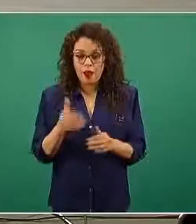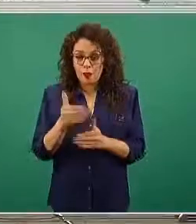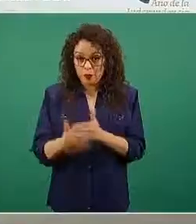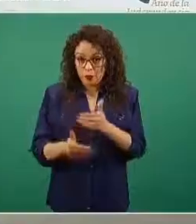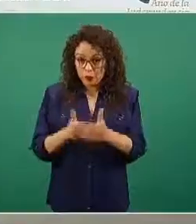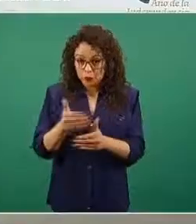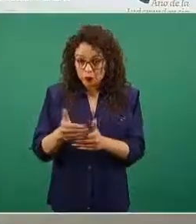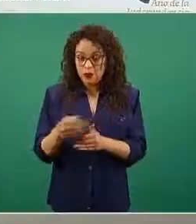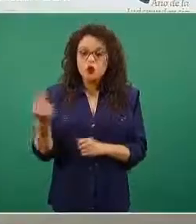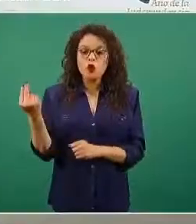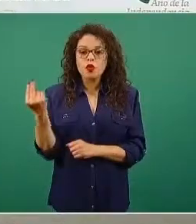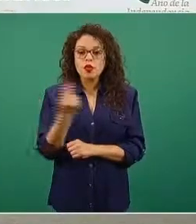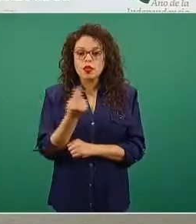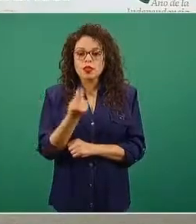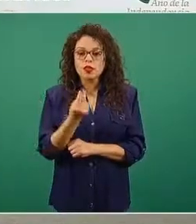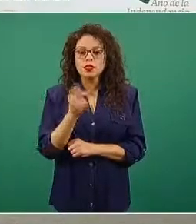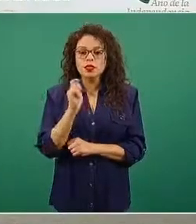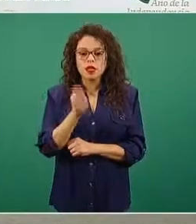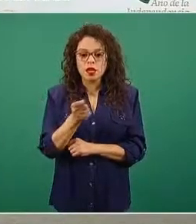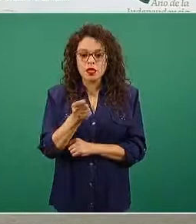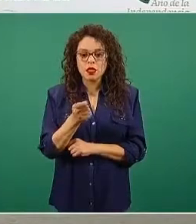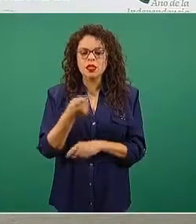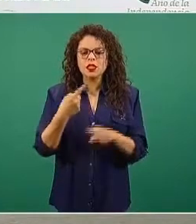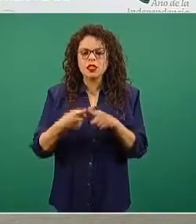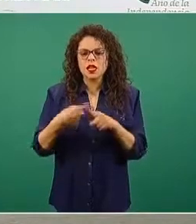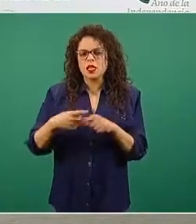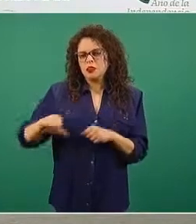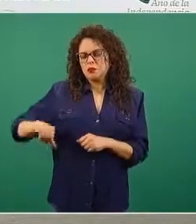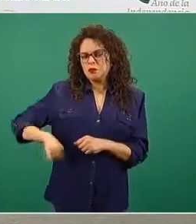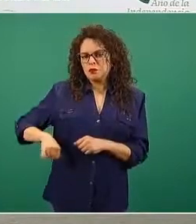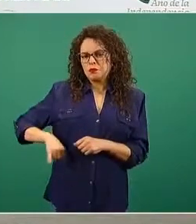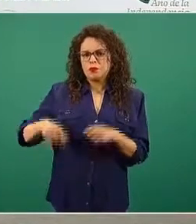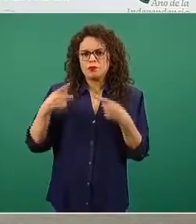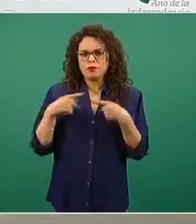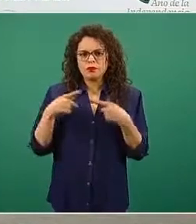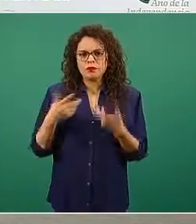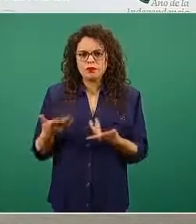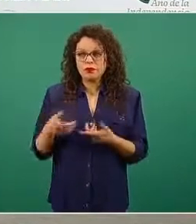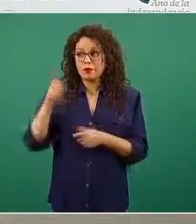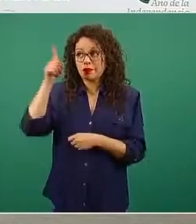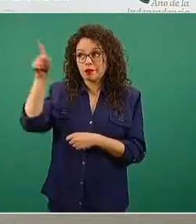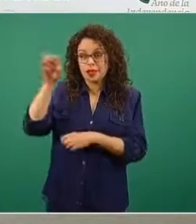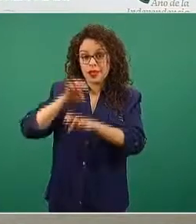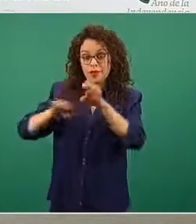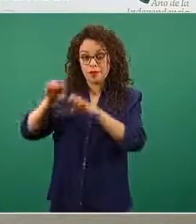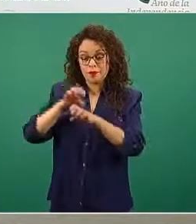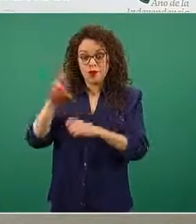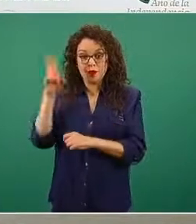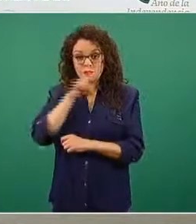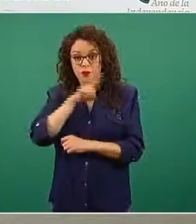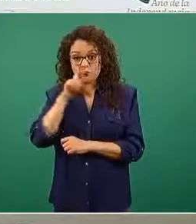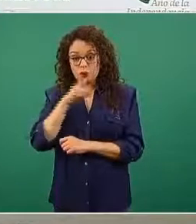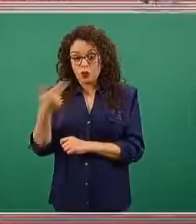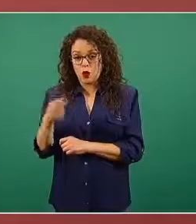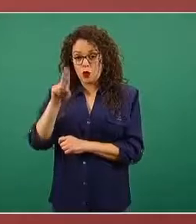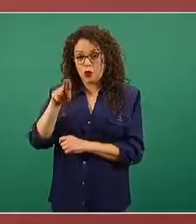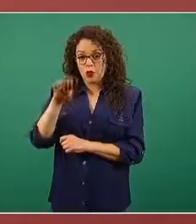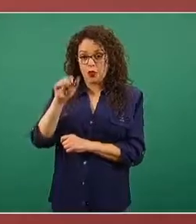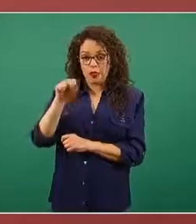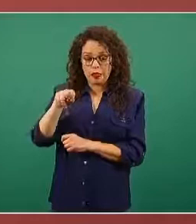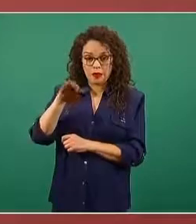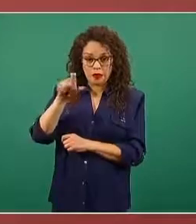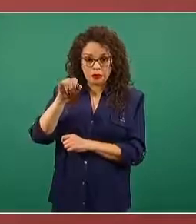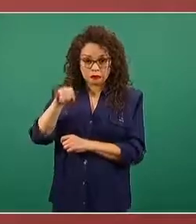la parte interesada, que en este caso es la compañía rusa Human Vaccine, haga el proceso